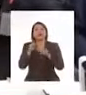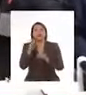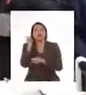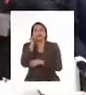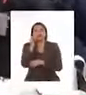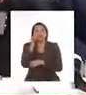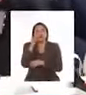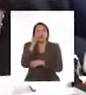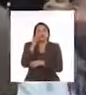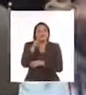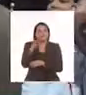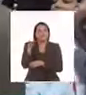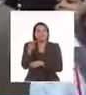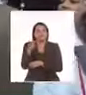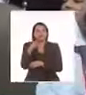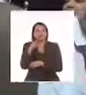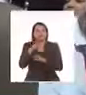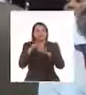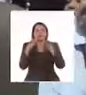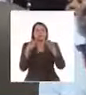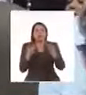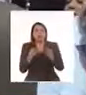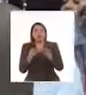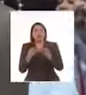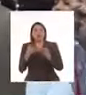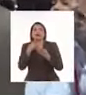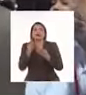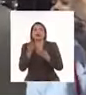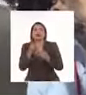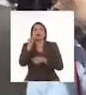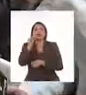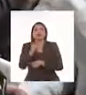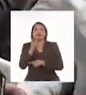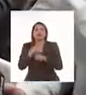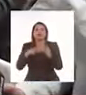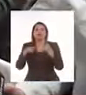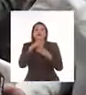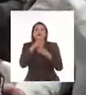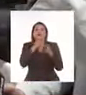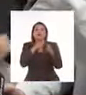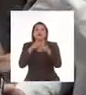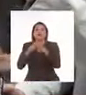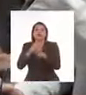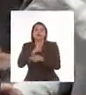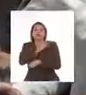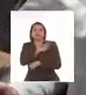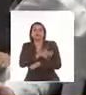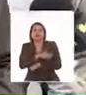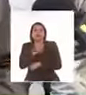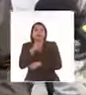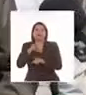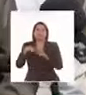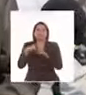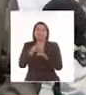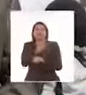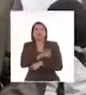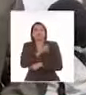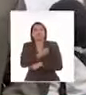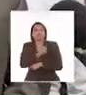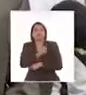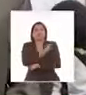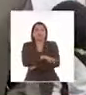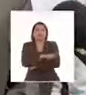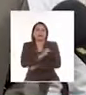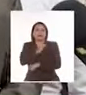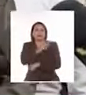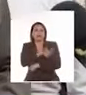les mostró con toda crudeza la magnitud del genocidio israelí en la Franja de Gaza y el sufrimiento del pueblo palestino. Esto es